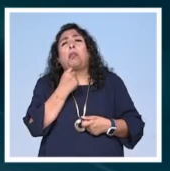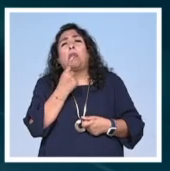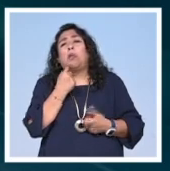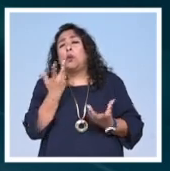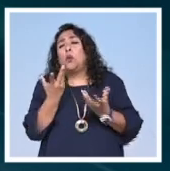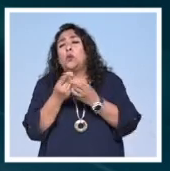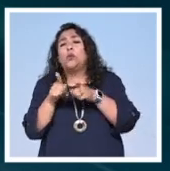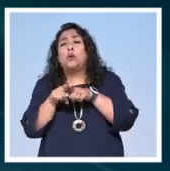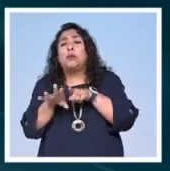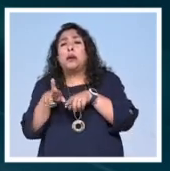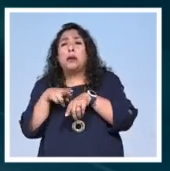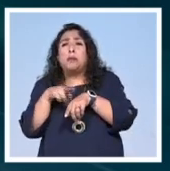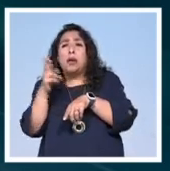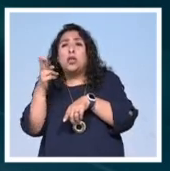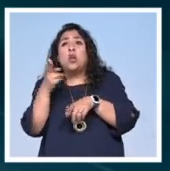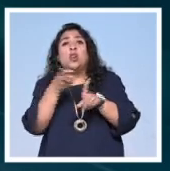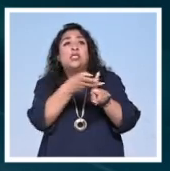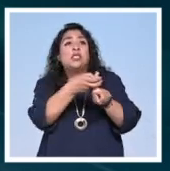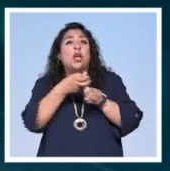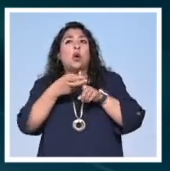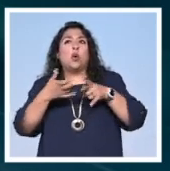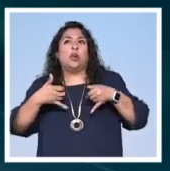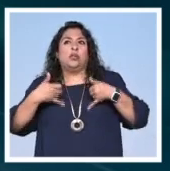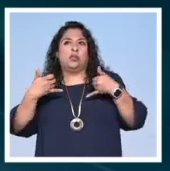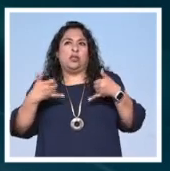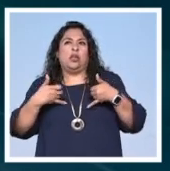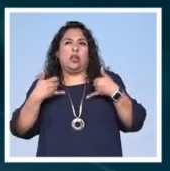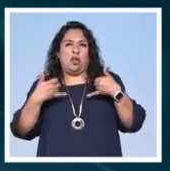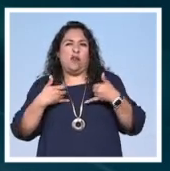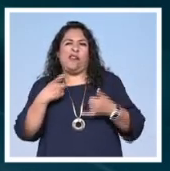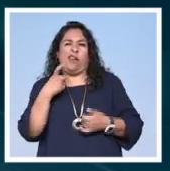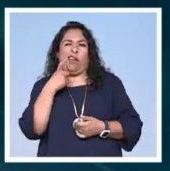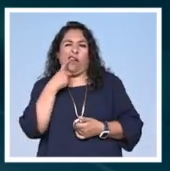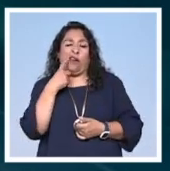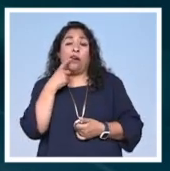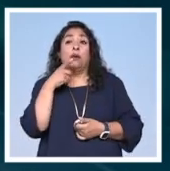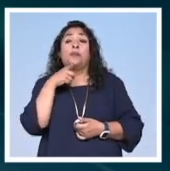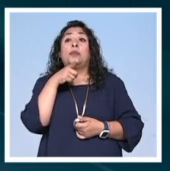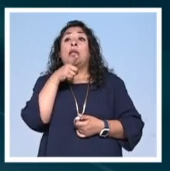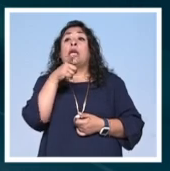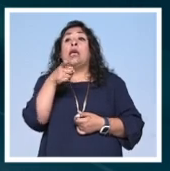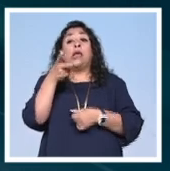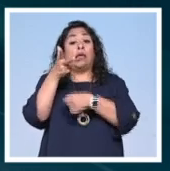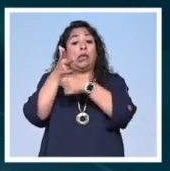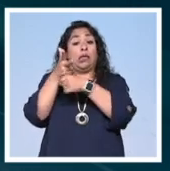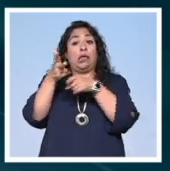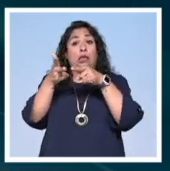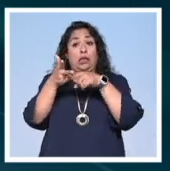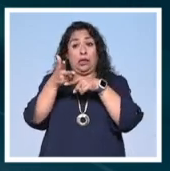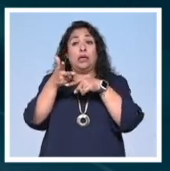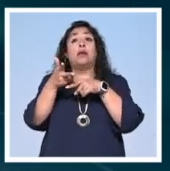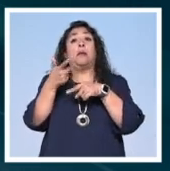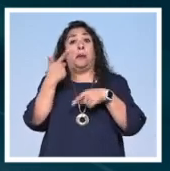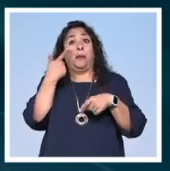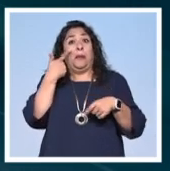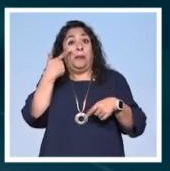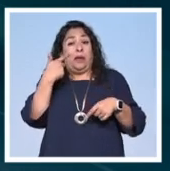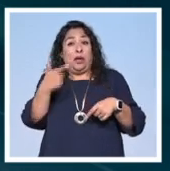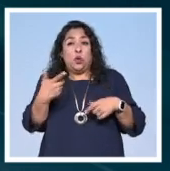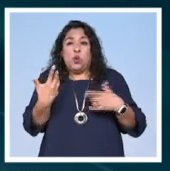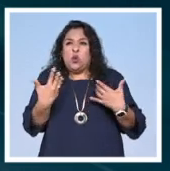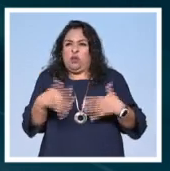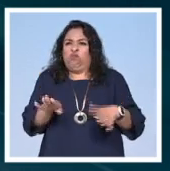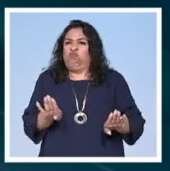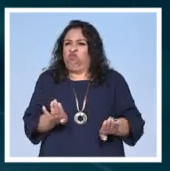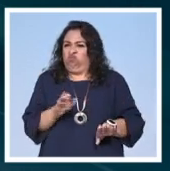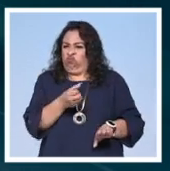su hermana mayor y secuestra una joven mucho más mañosa el el realizador debutante demostró desde entonces su